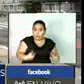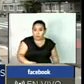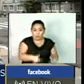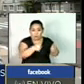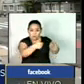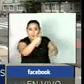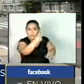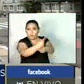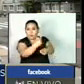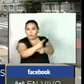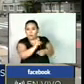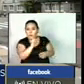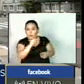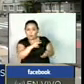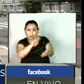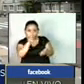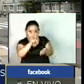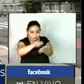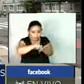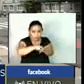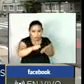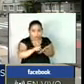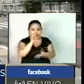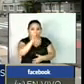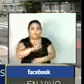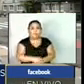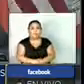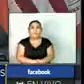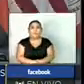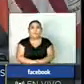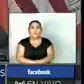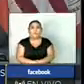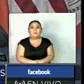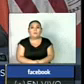apropiada y emitió dos citaciones según las autoridades